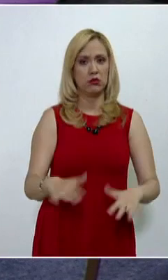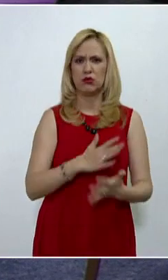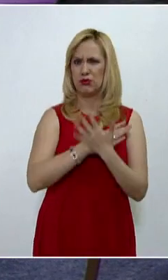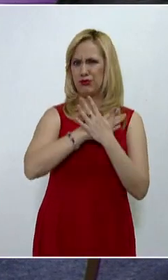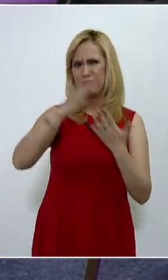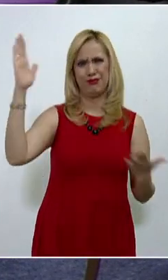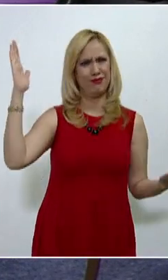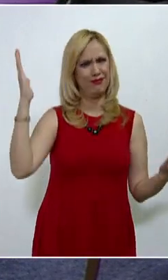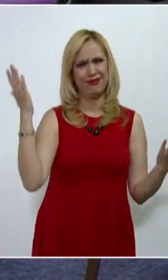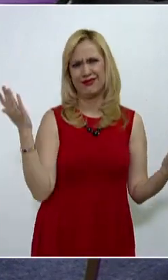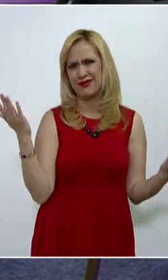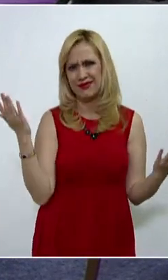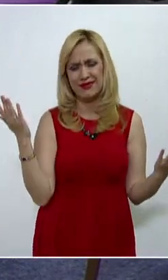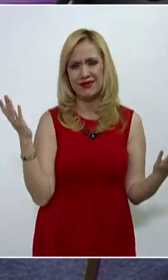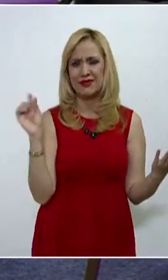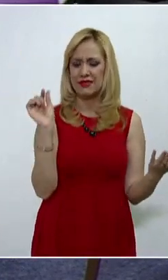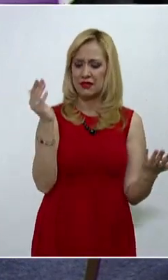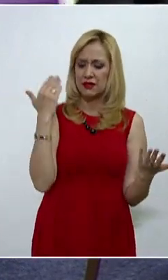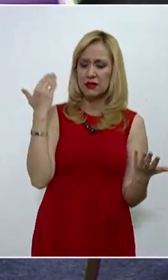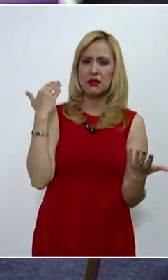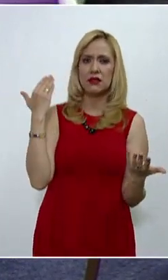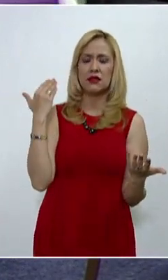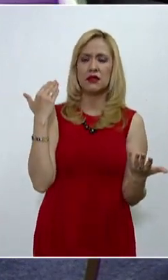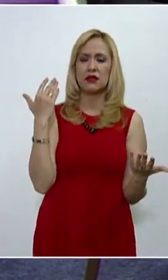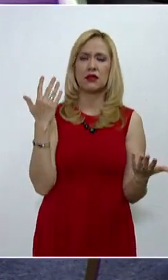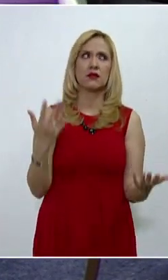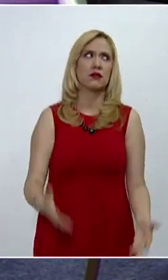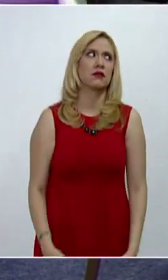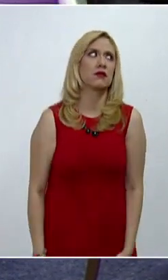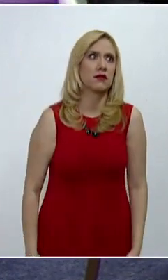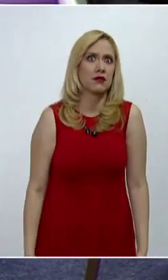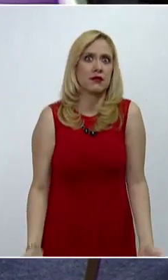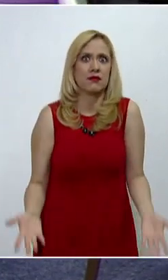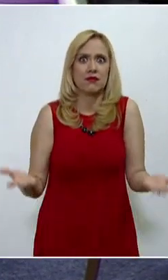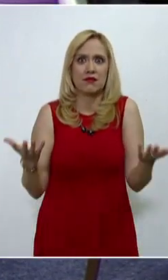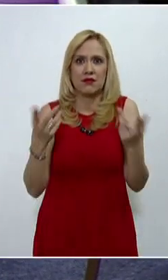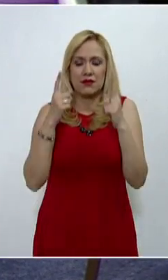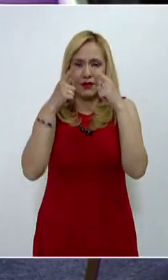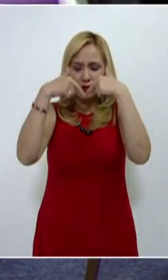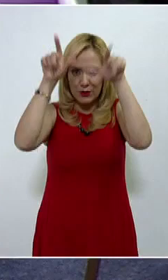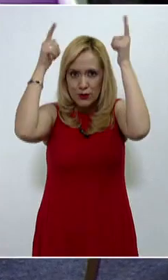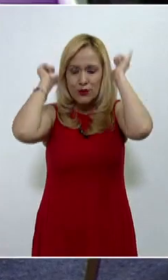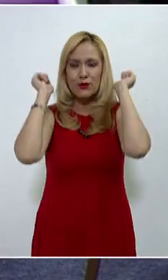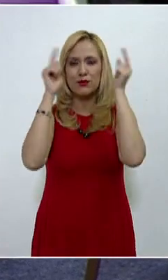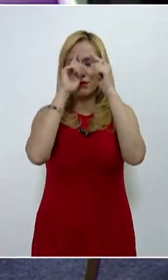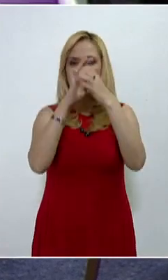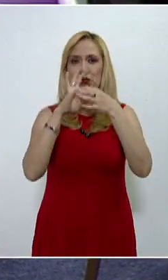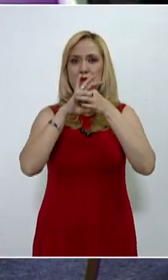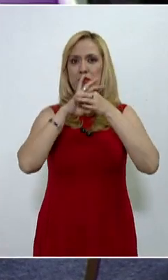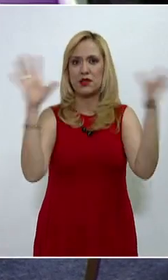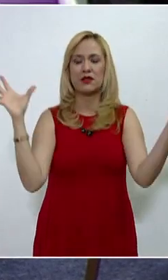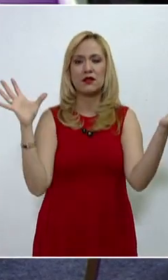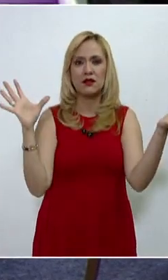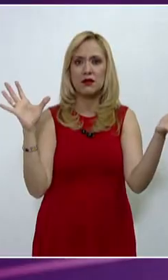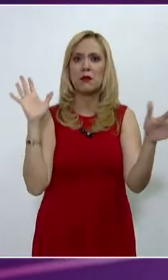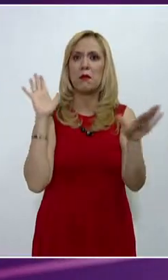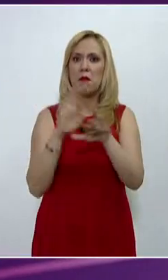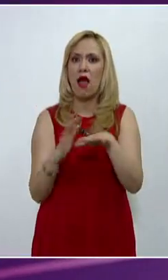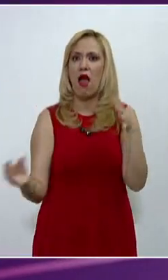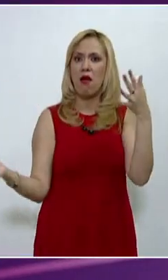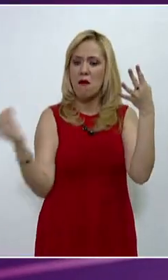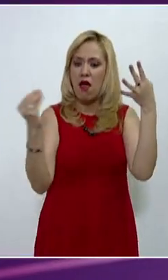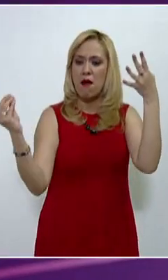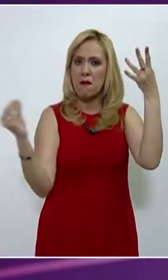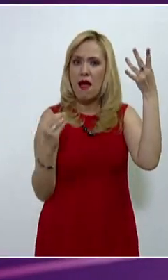el catálogo, y lo que acaba de ocurrir es verdaderamente, digamos, demencial, ¿no? La inclusión de otro tipo de